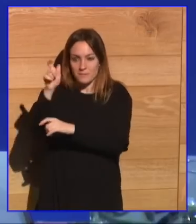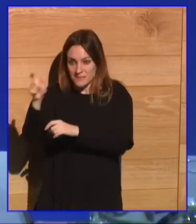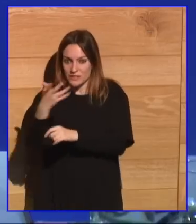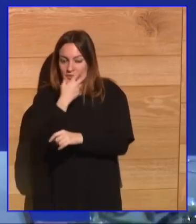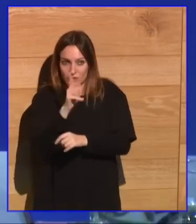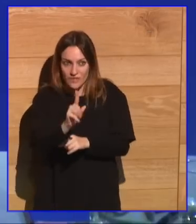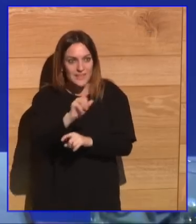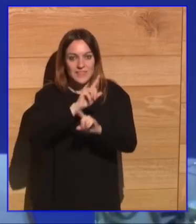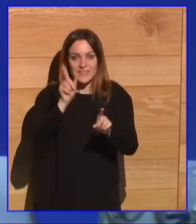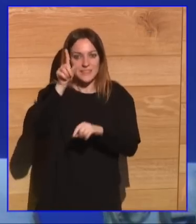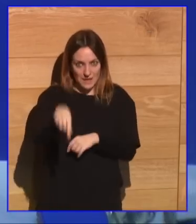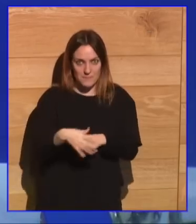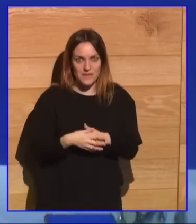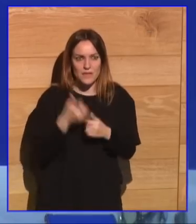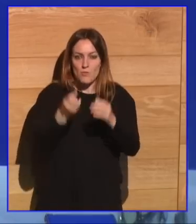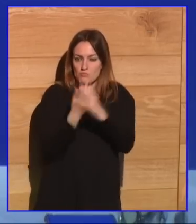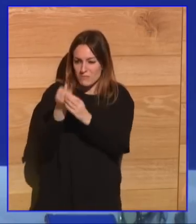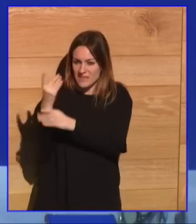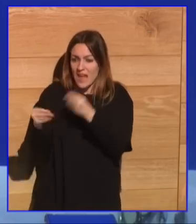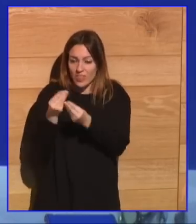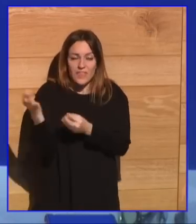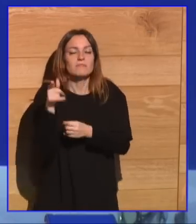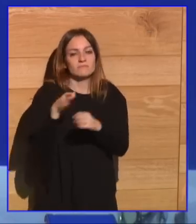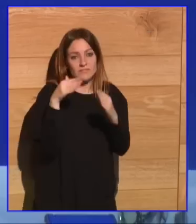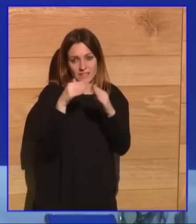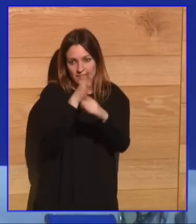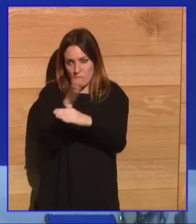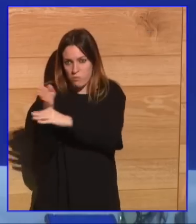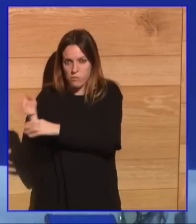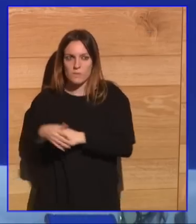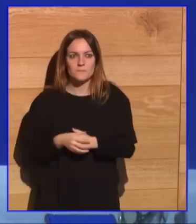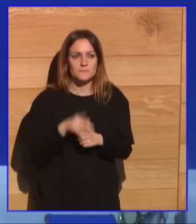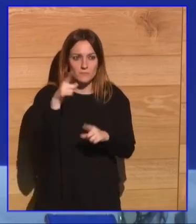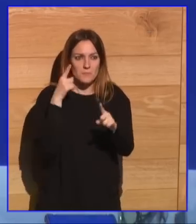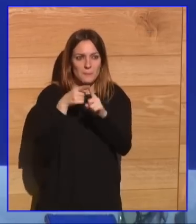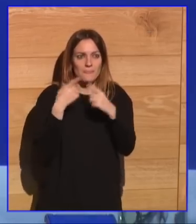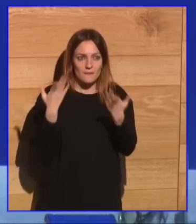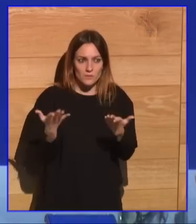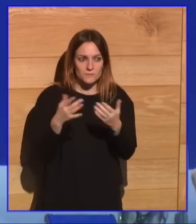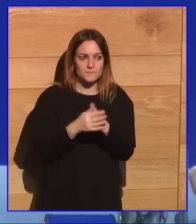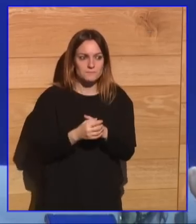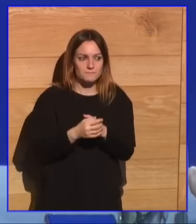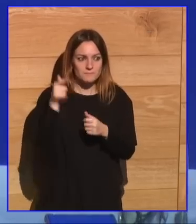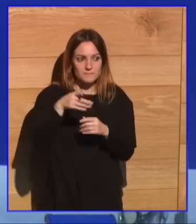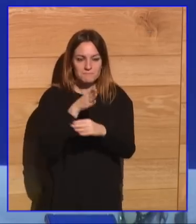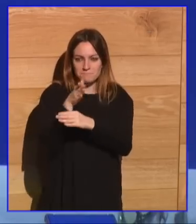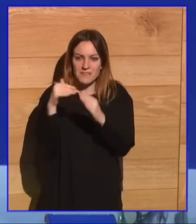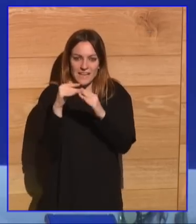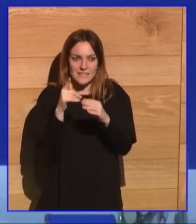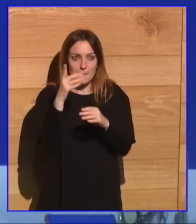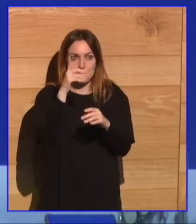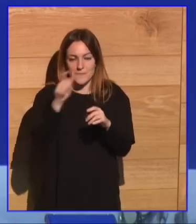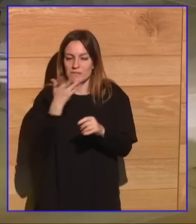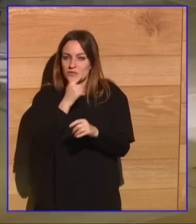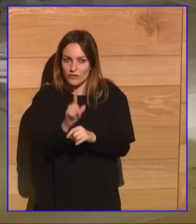conoce, ¿eh? Él por las mañanas es lo que hace. Por llama al telefonillo. Sí. ¿Sabéis? La gente random. Lo primero que hace